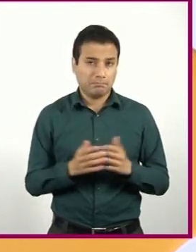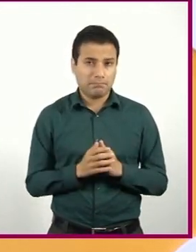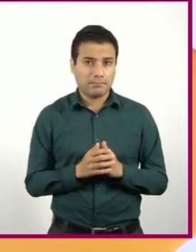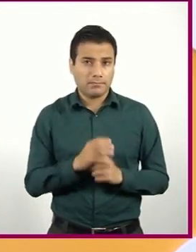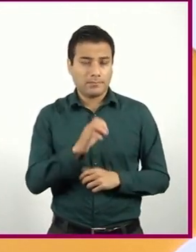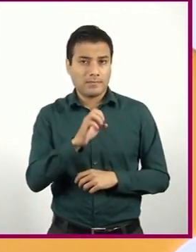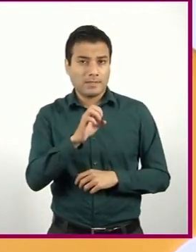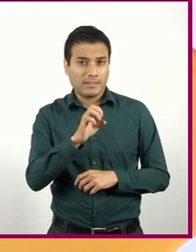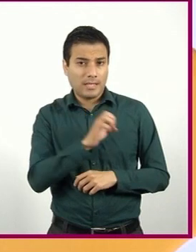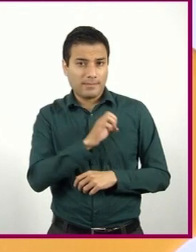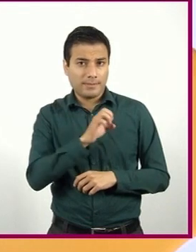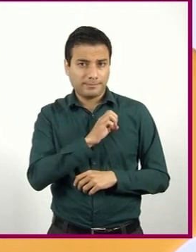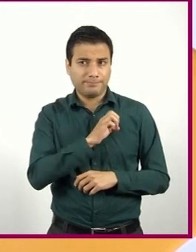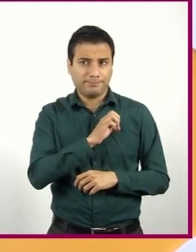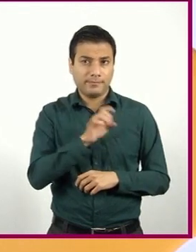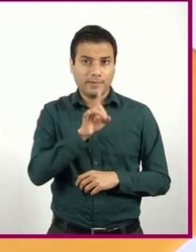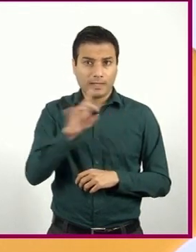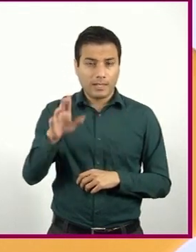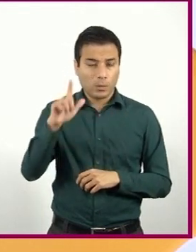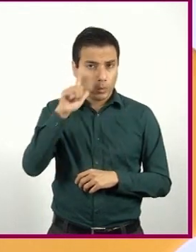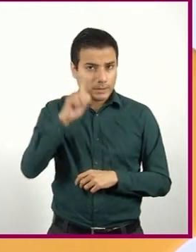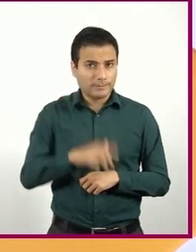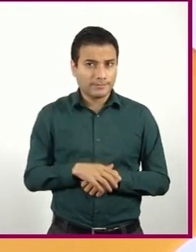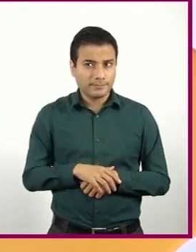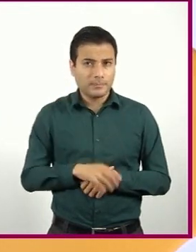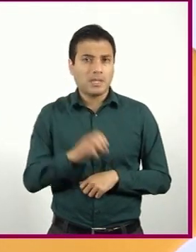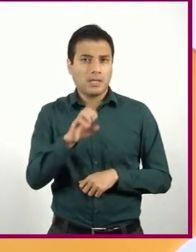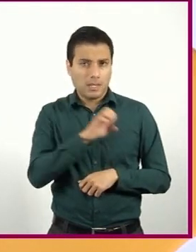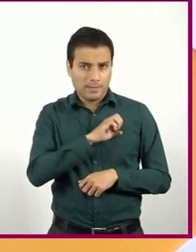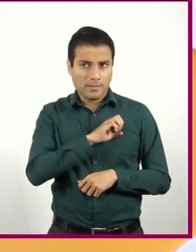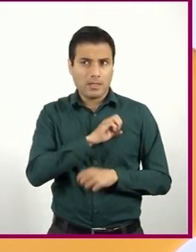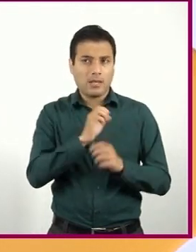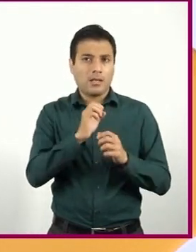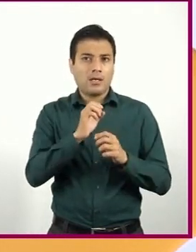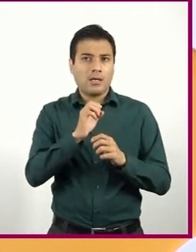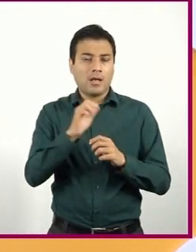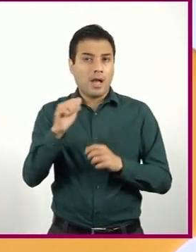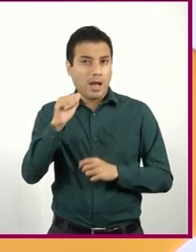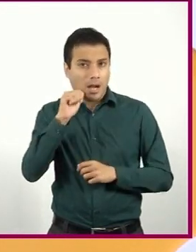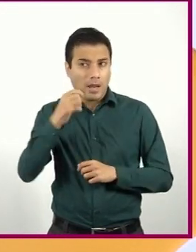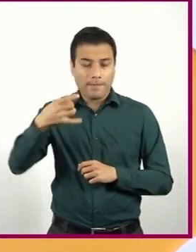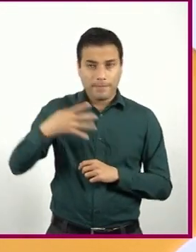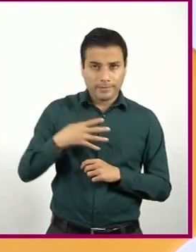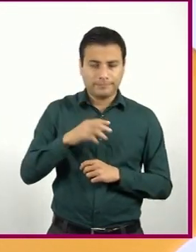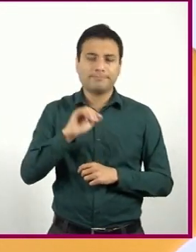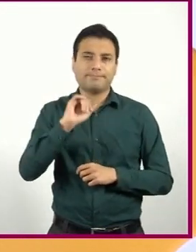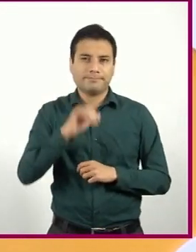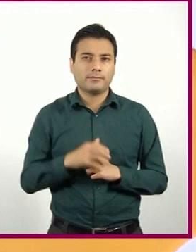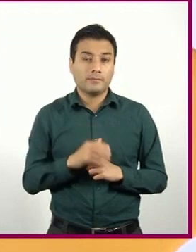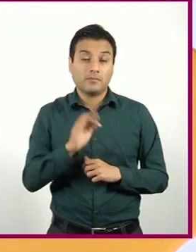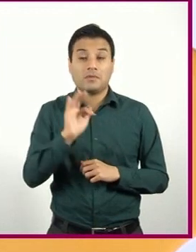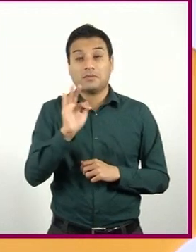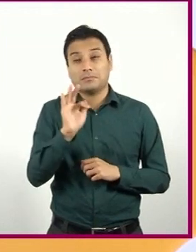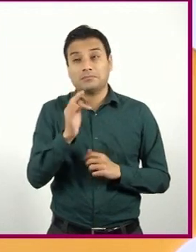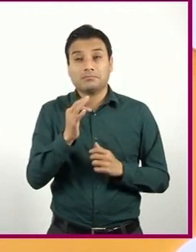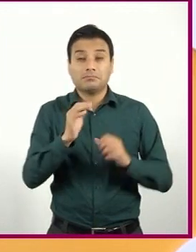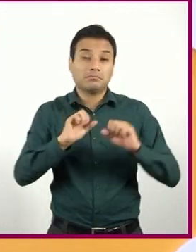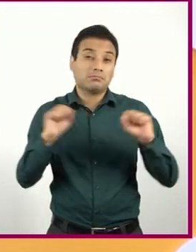haya recorrido más que Luis y menos que Ana. Y una de las distancias que pudo recorrer fue, por